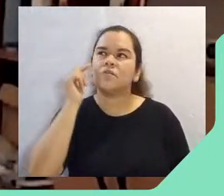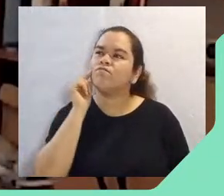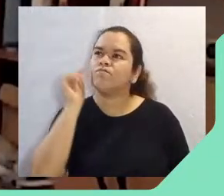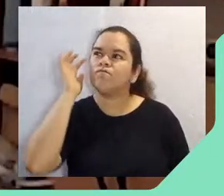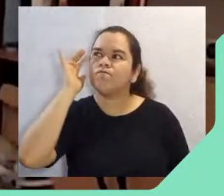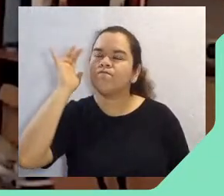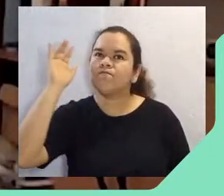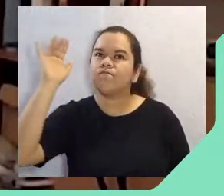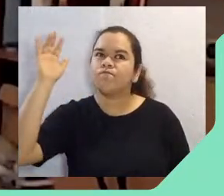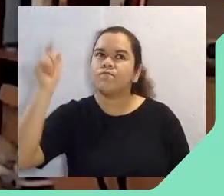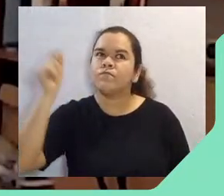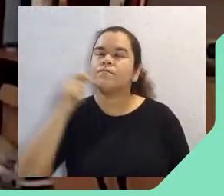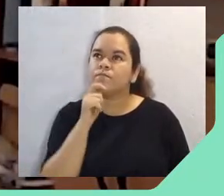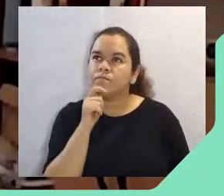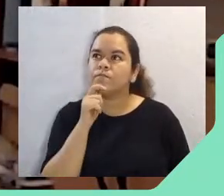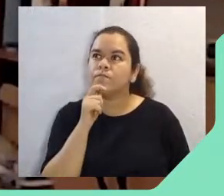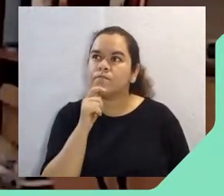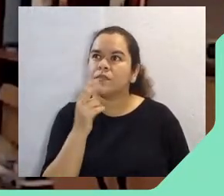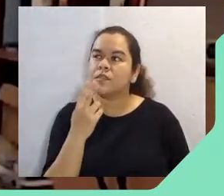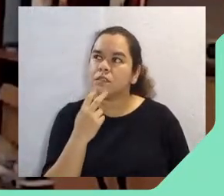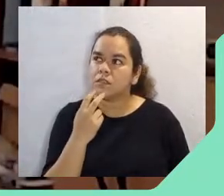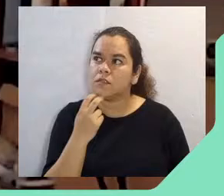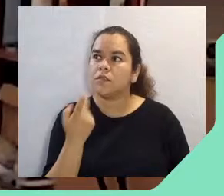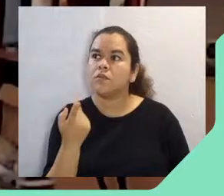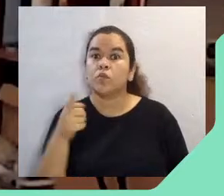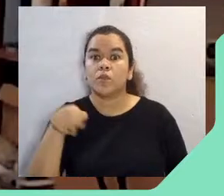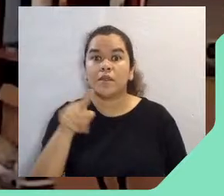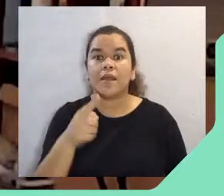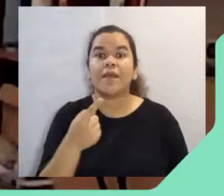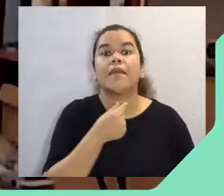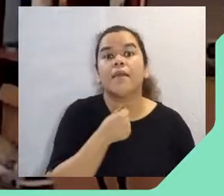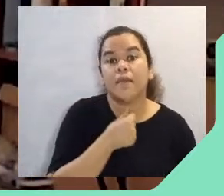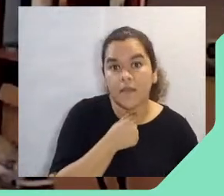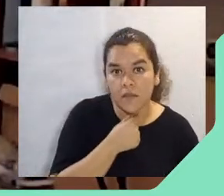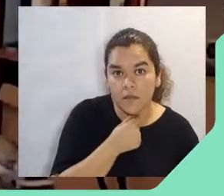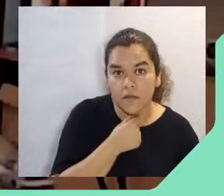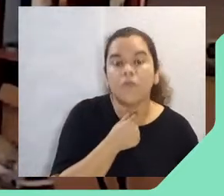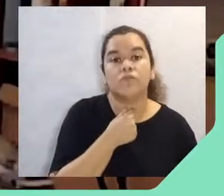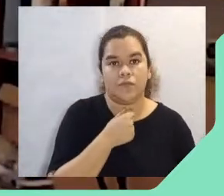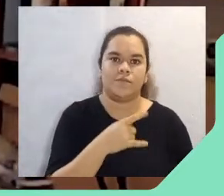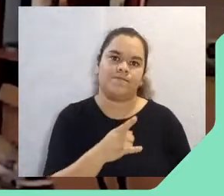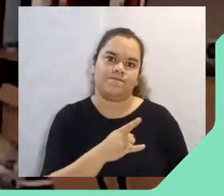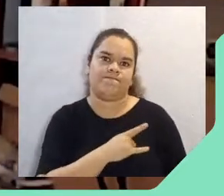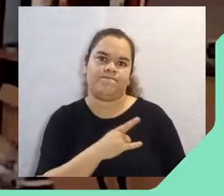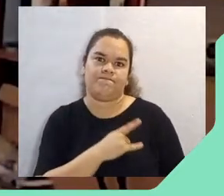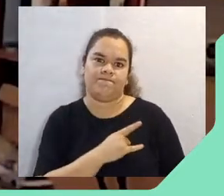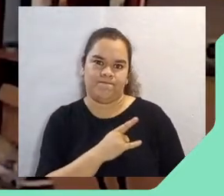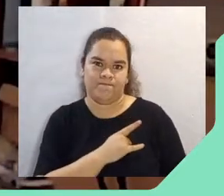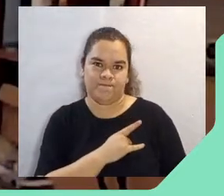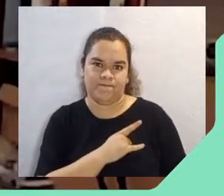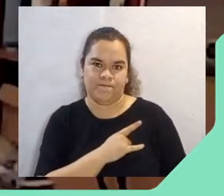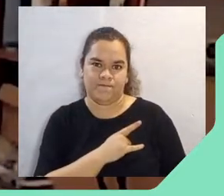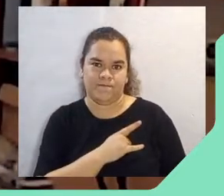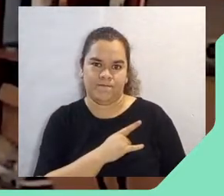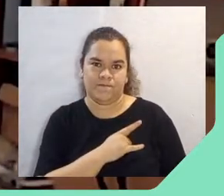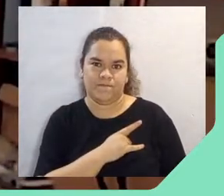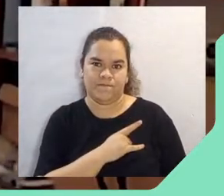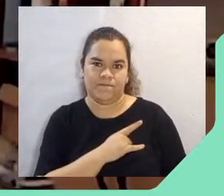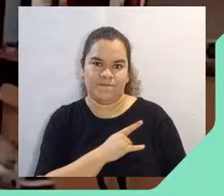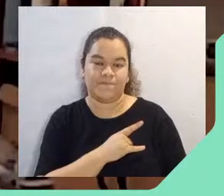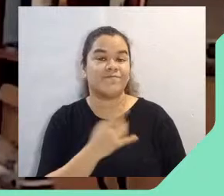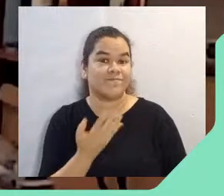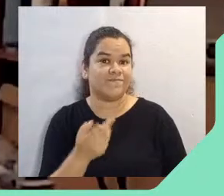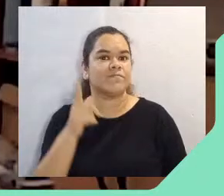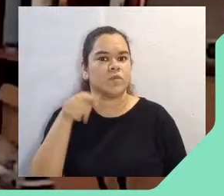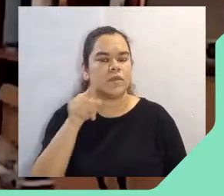aprovisionamiento requiere de estudios superiores, entonces deben ir a la universidad. En definitiva, ese es el motivo por el cual van